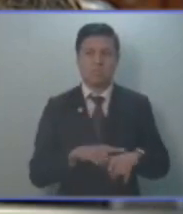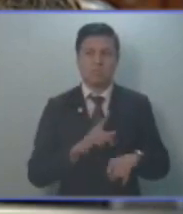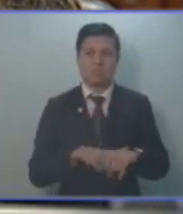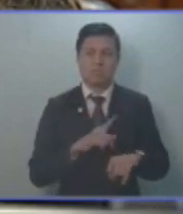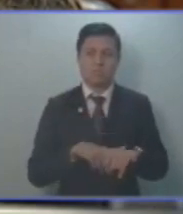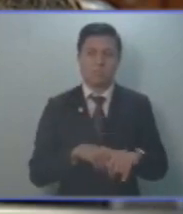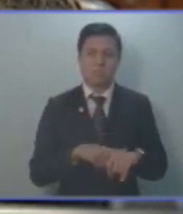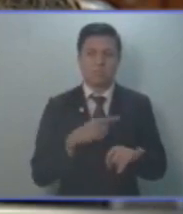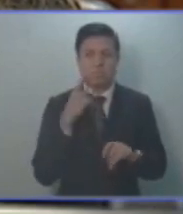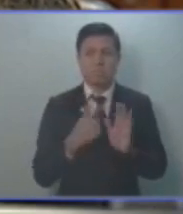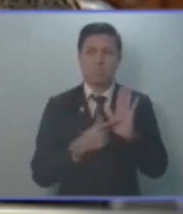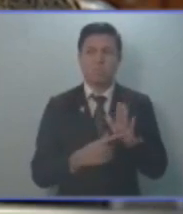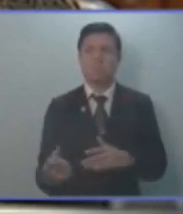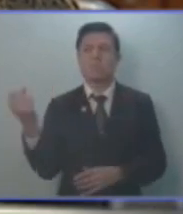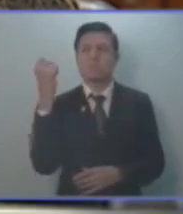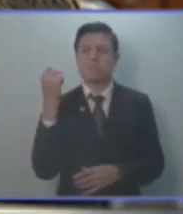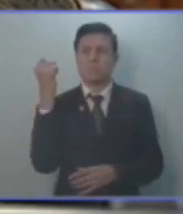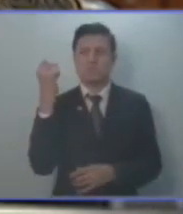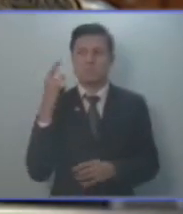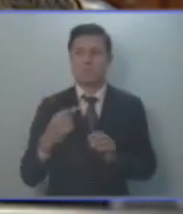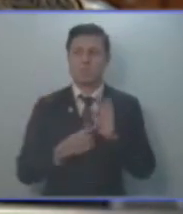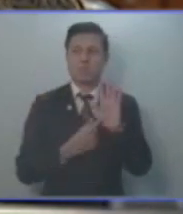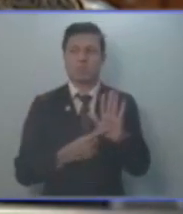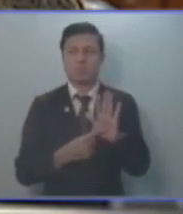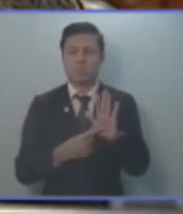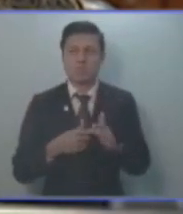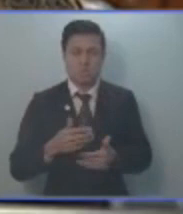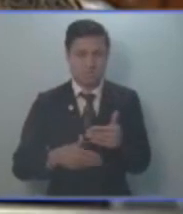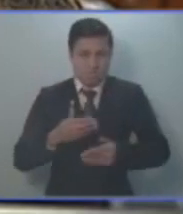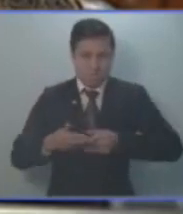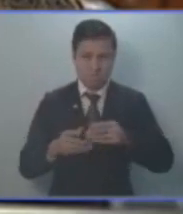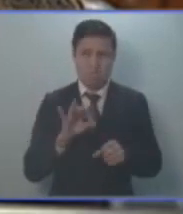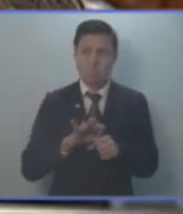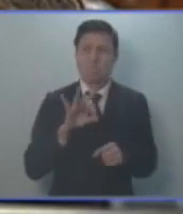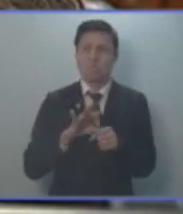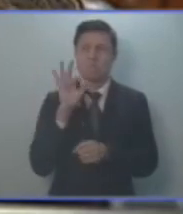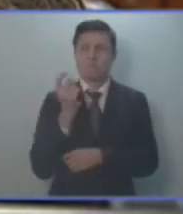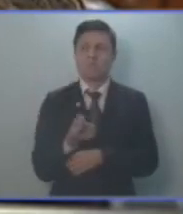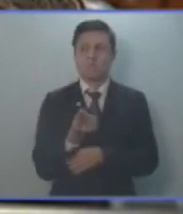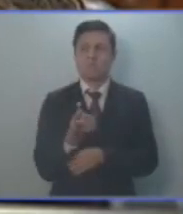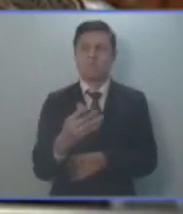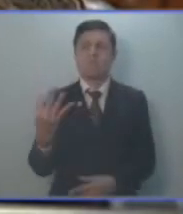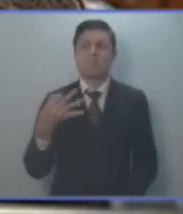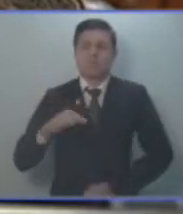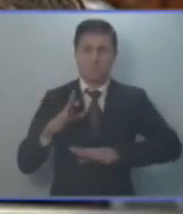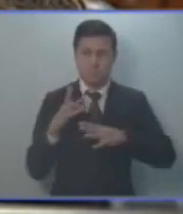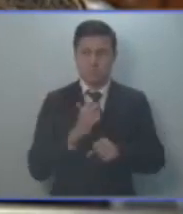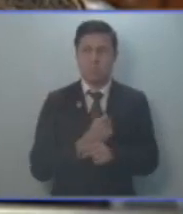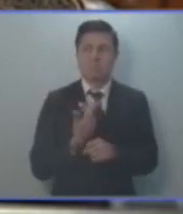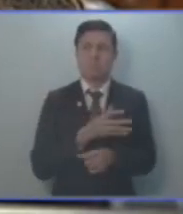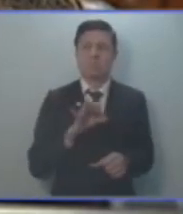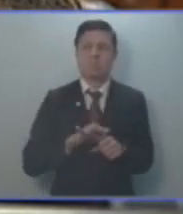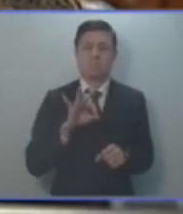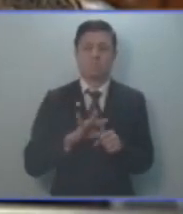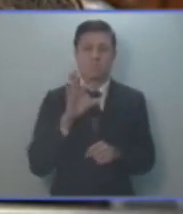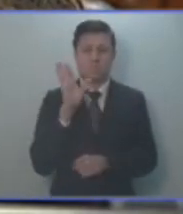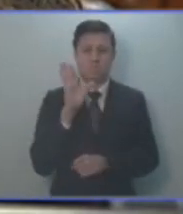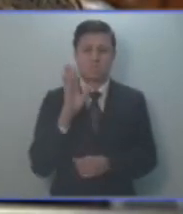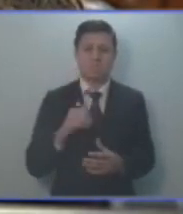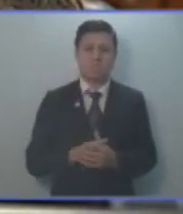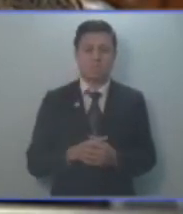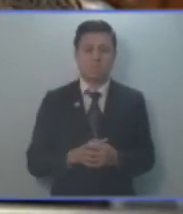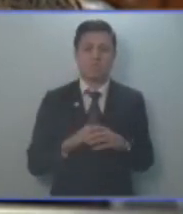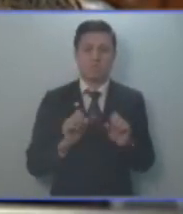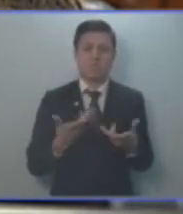de trascendental importancia como el proceso electoral nuestro voto por el fiscal tiene